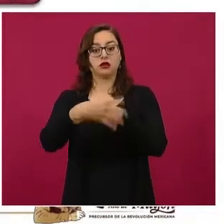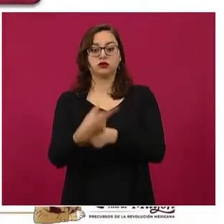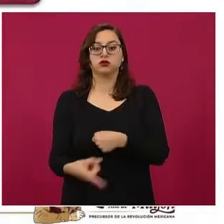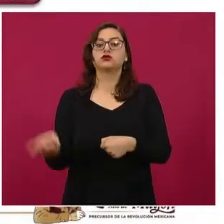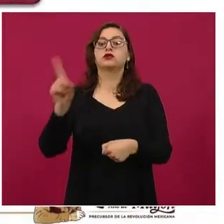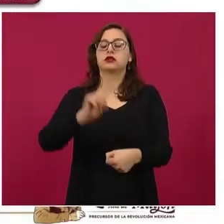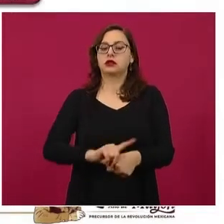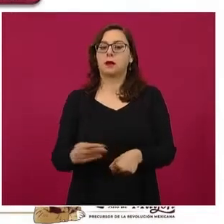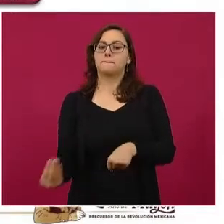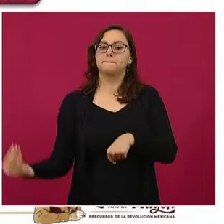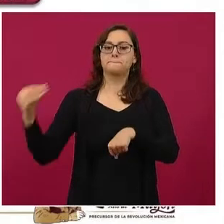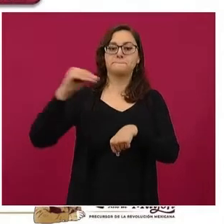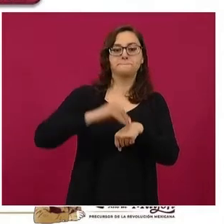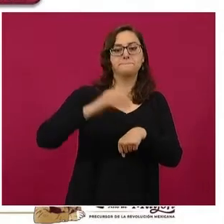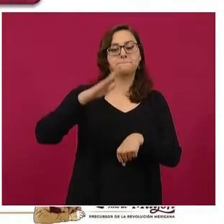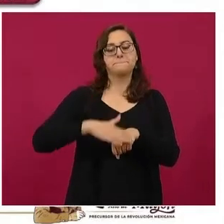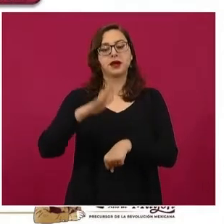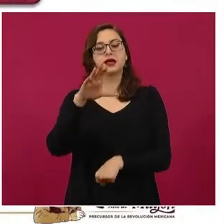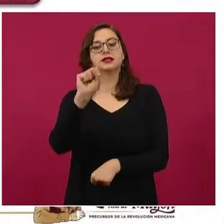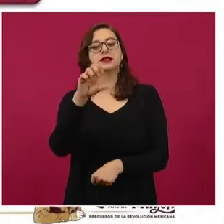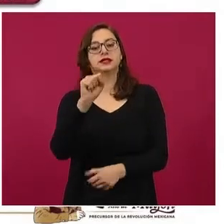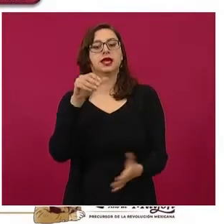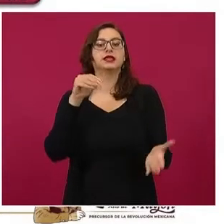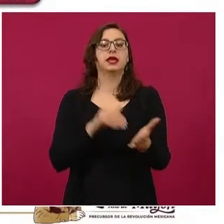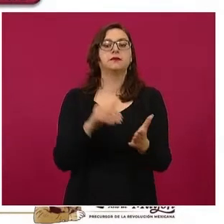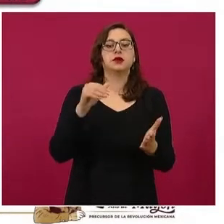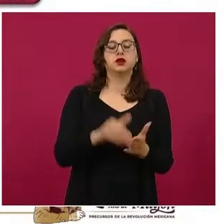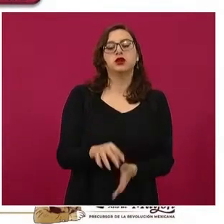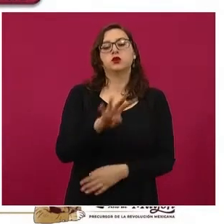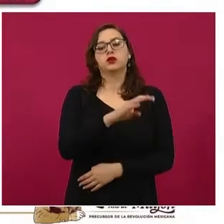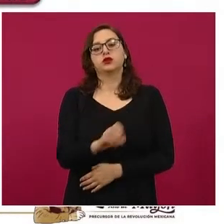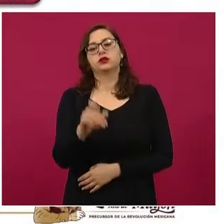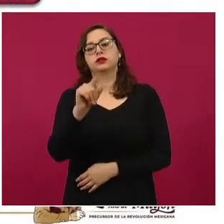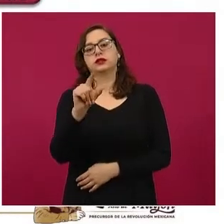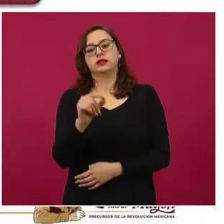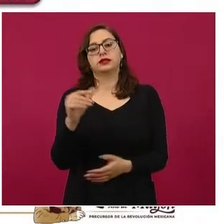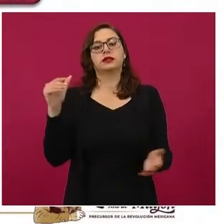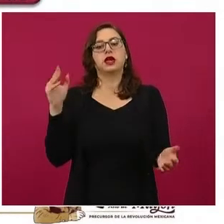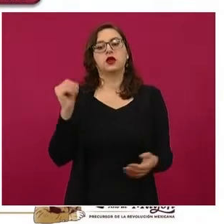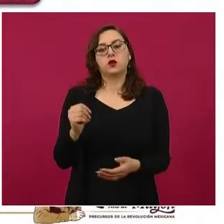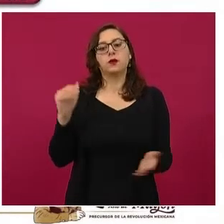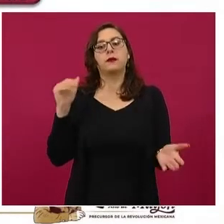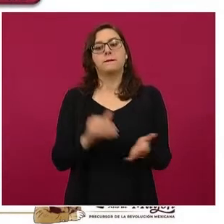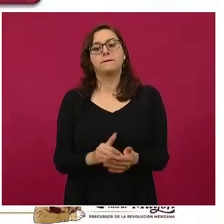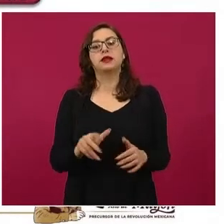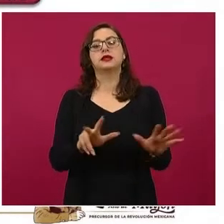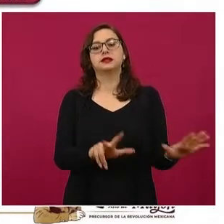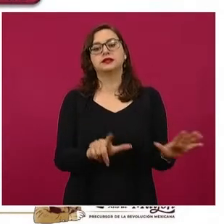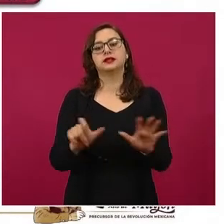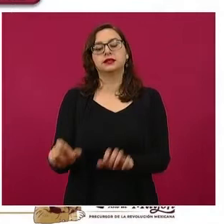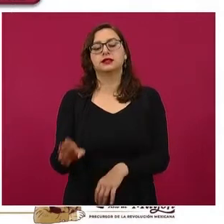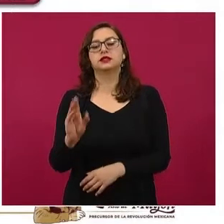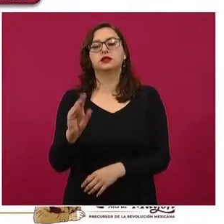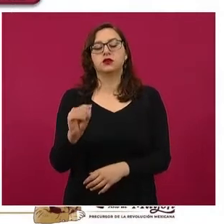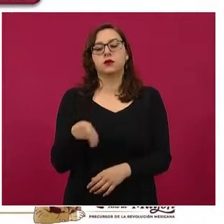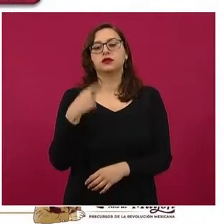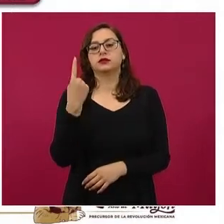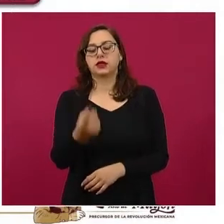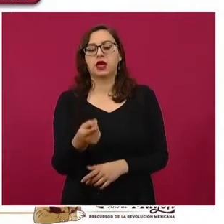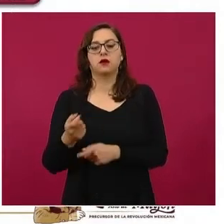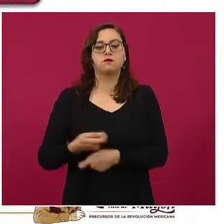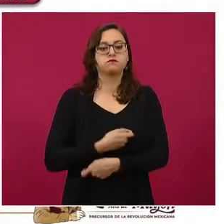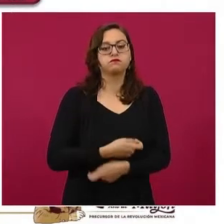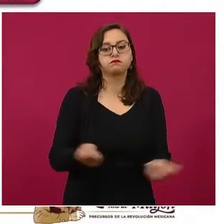millones 479 mil 791 piezas y se encuentran en tránsito 13